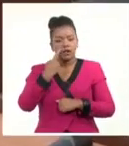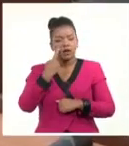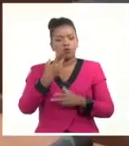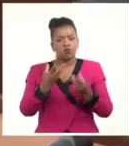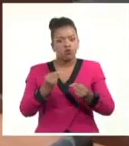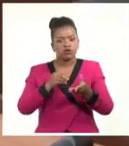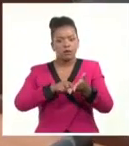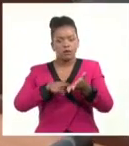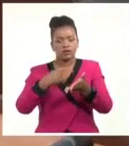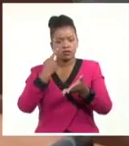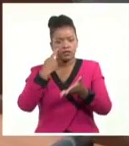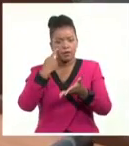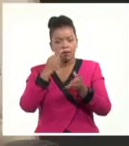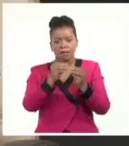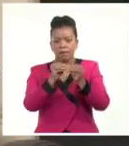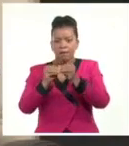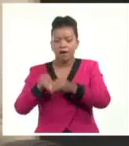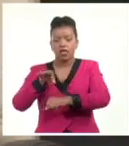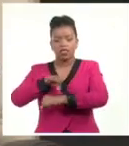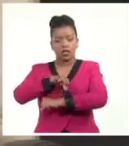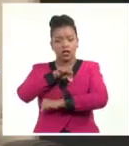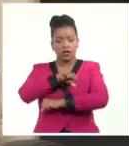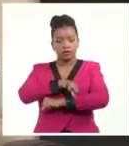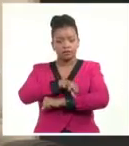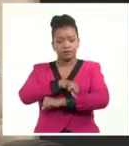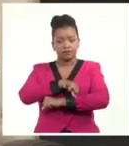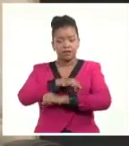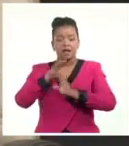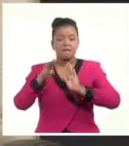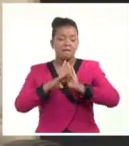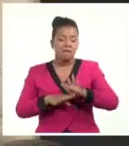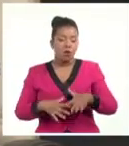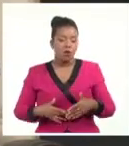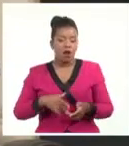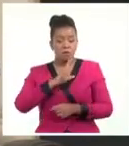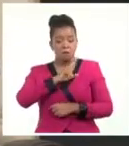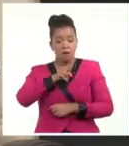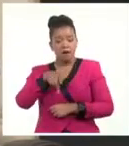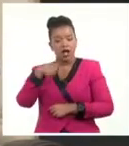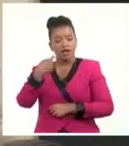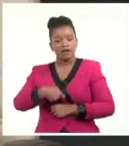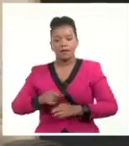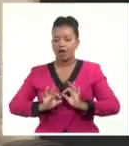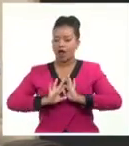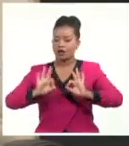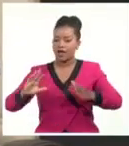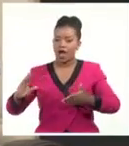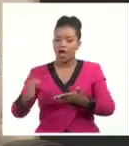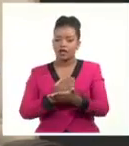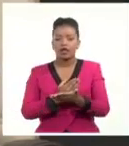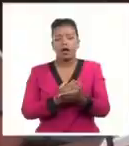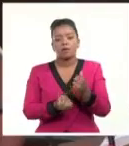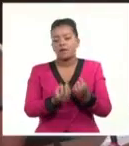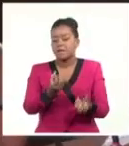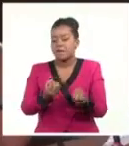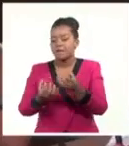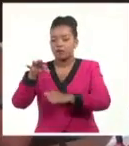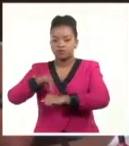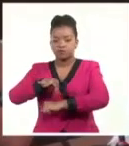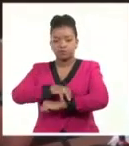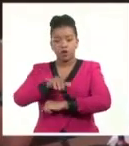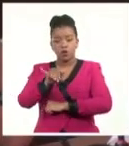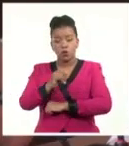donde se aprecian avances. Como parte de las acciones, el mandatario orientó a elevar la calidad en la eliminación de los focos de mosquitos y para ello